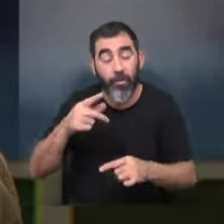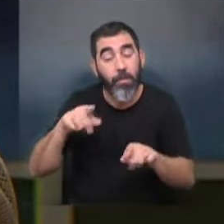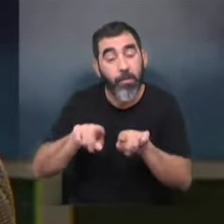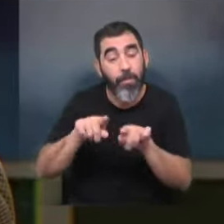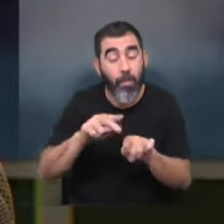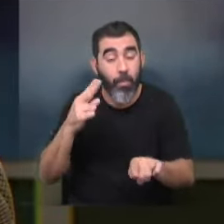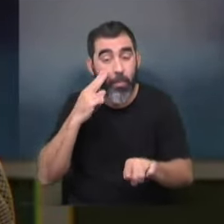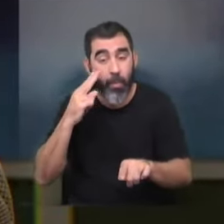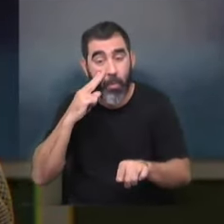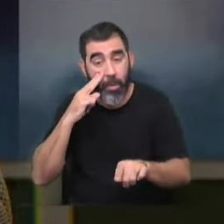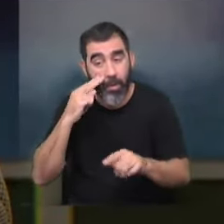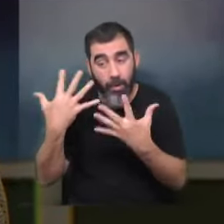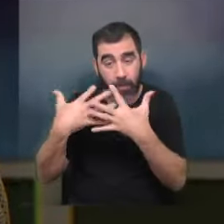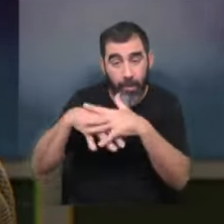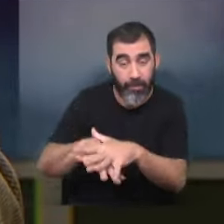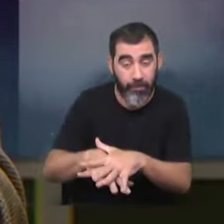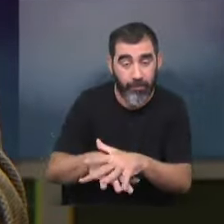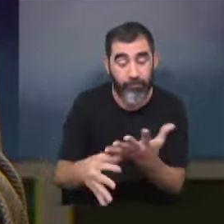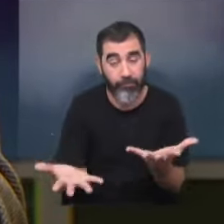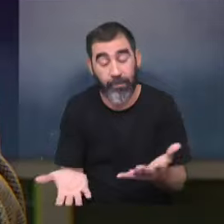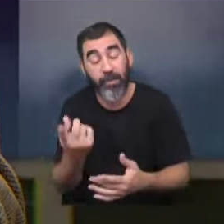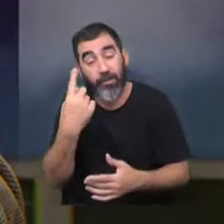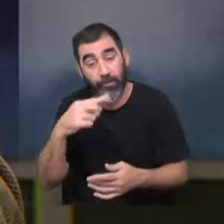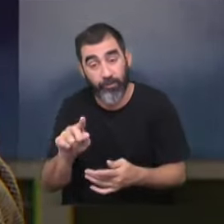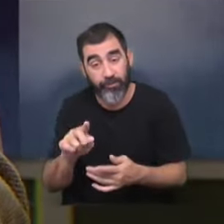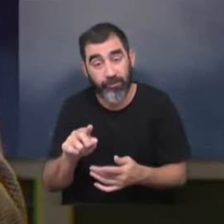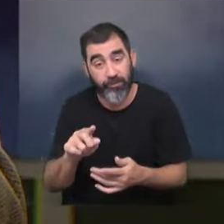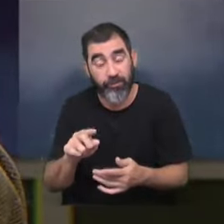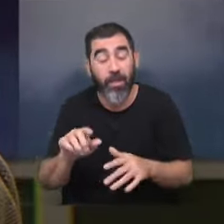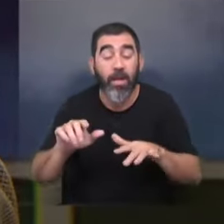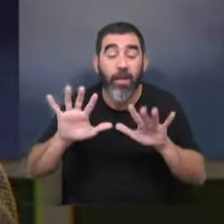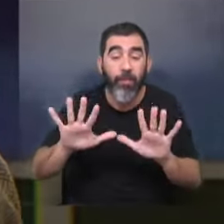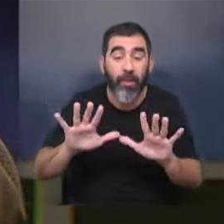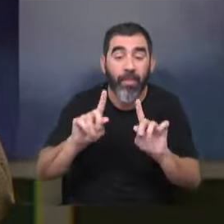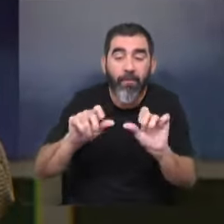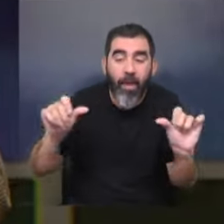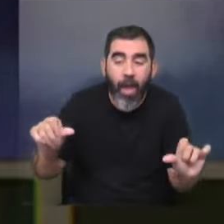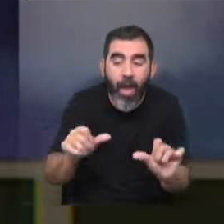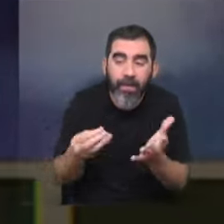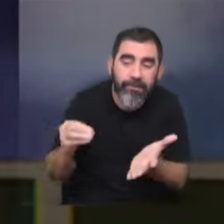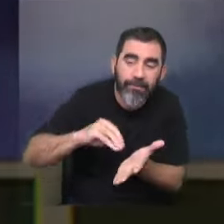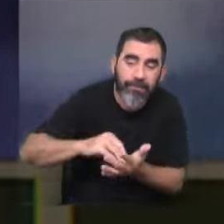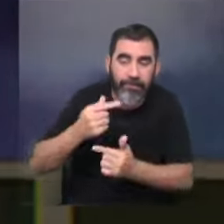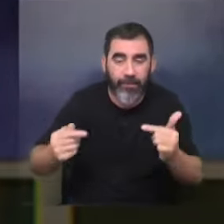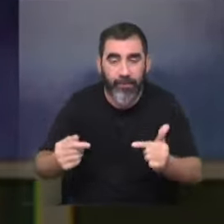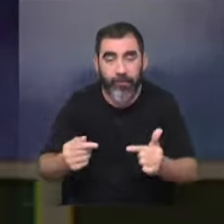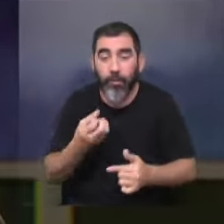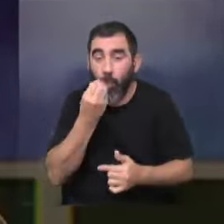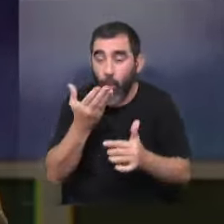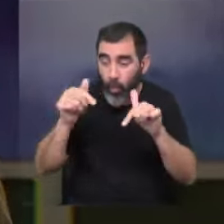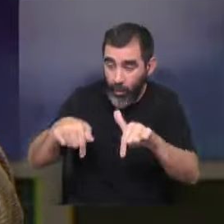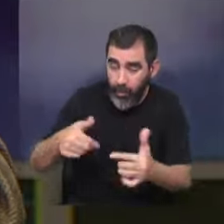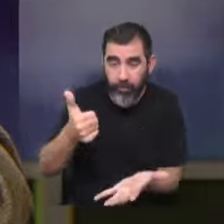es totalmente entrelazado. Bueno, capaz que tenemos que hacer más, pero está bueno, bueno, acá, estar